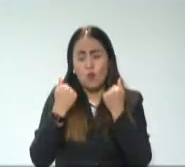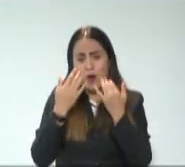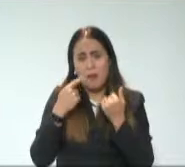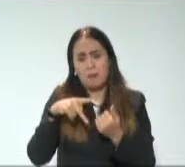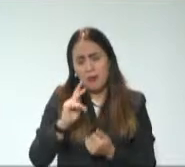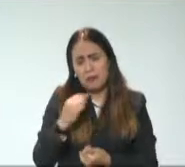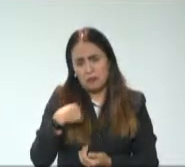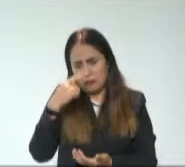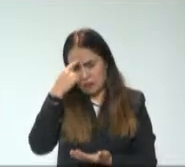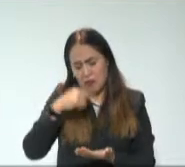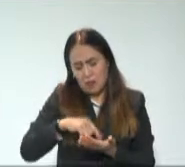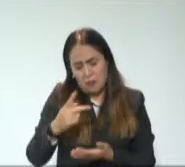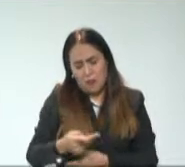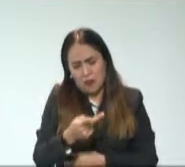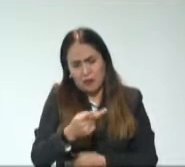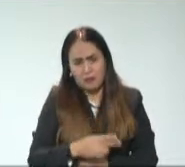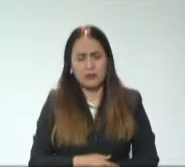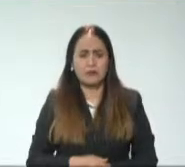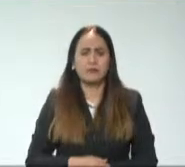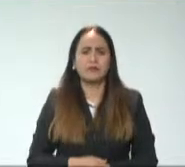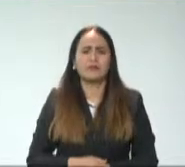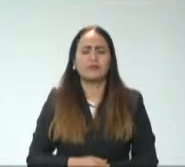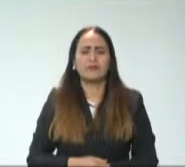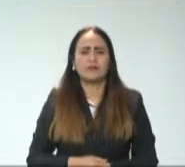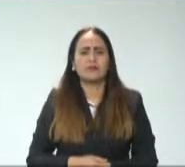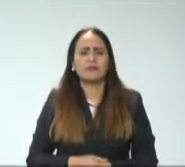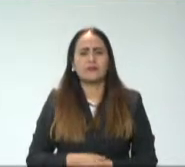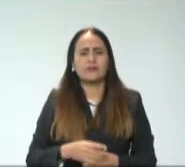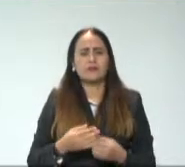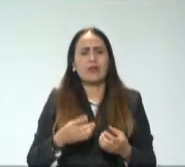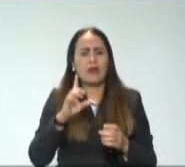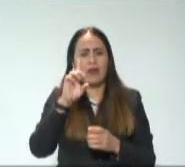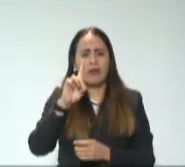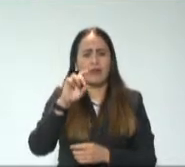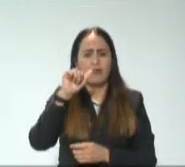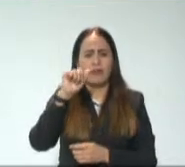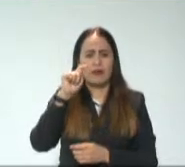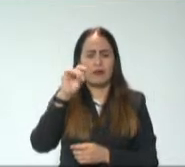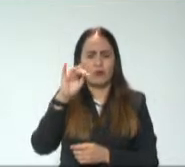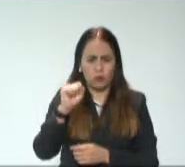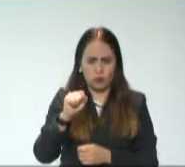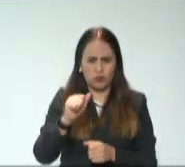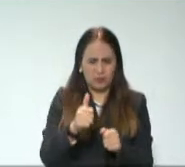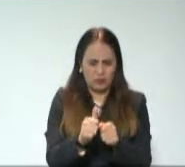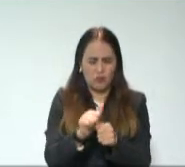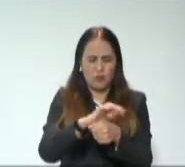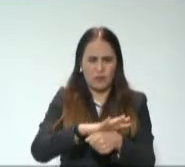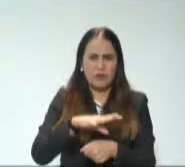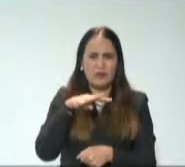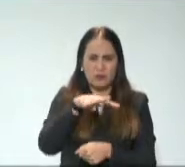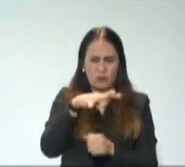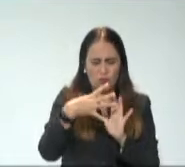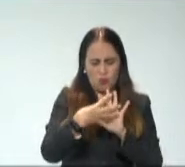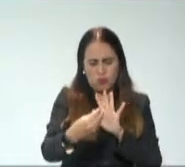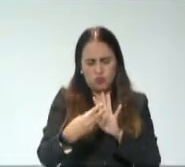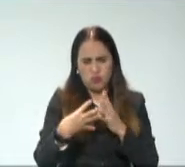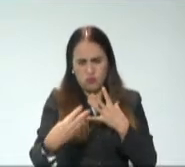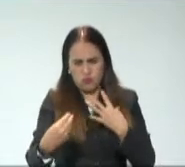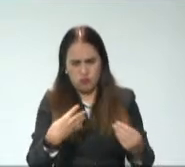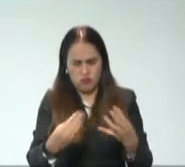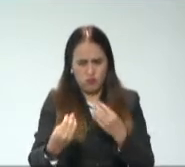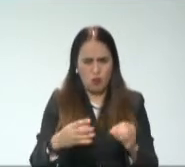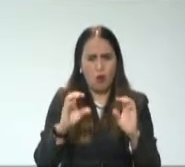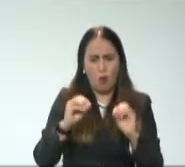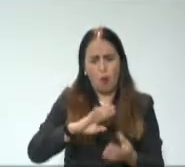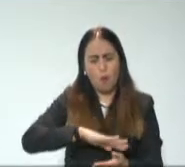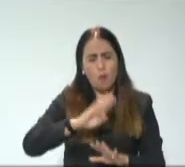pregunta se logra una total diferenciación de los casos de los datos de covid-19 tanto contagios como defunciones